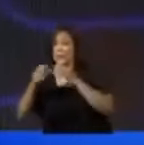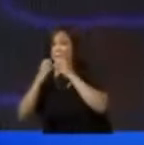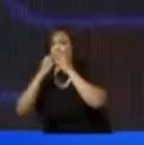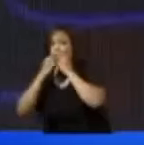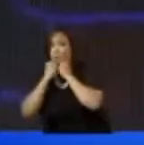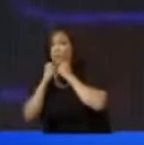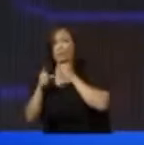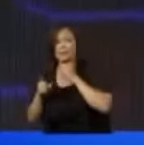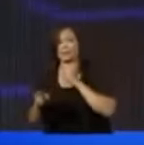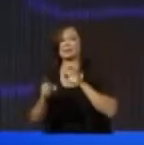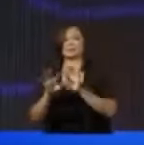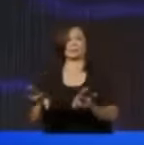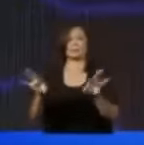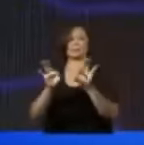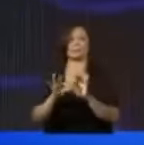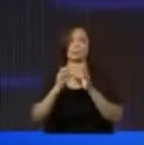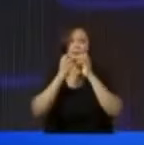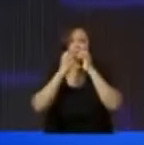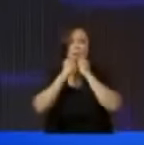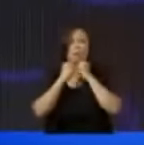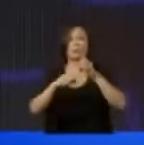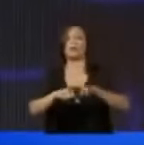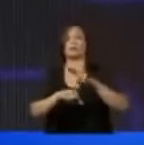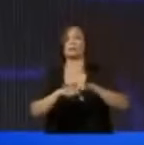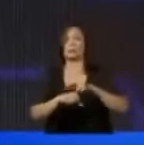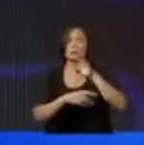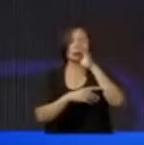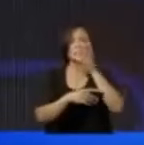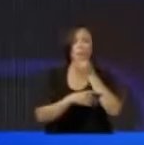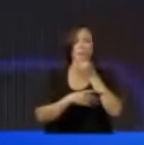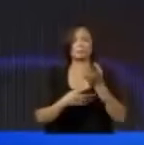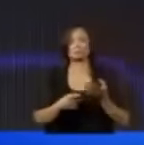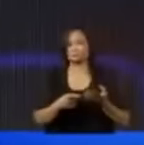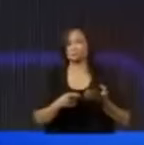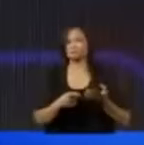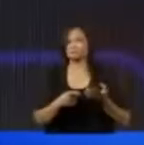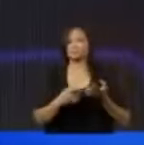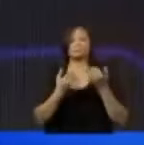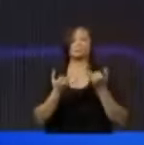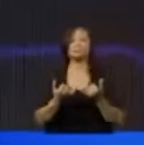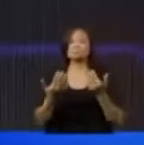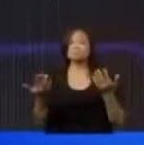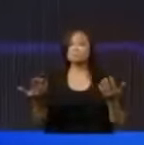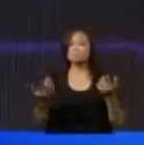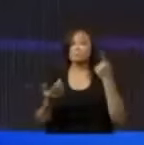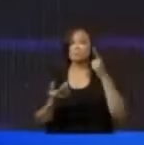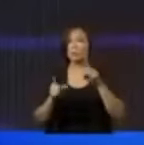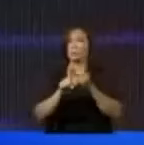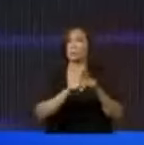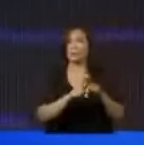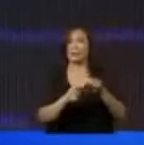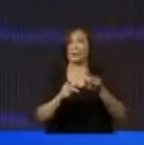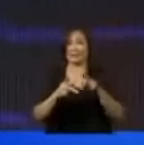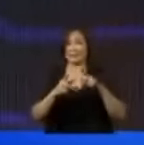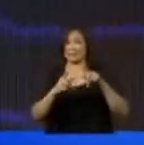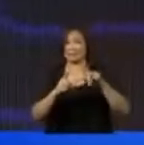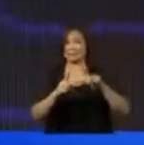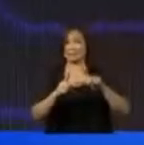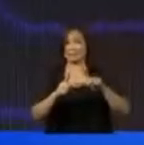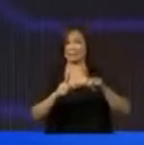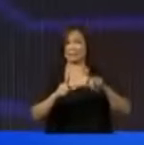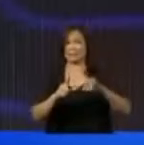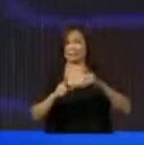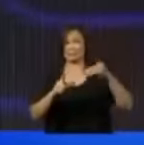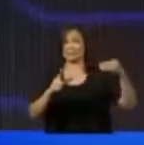Ahí es donde está la clave del patrimonio natural de la República Dominicana. Y hoy estamos viendo cómo incluso el Listín Diario va